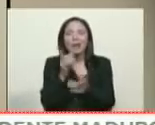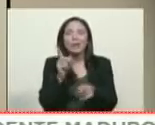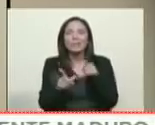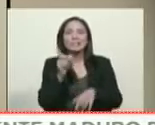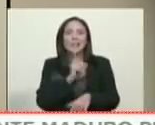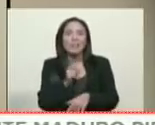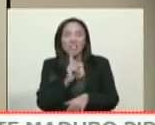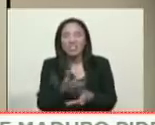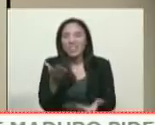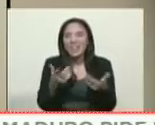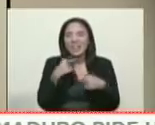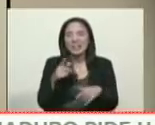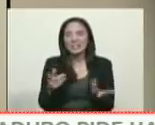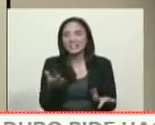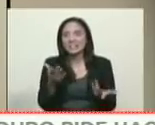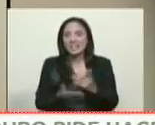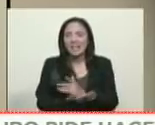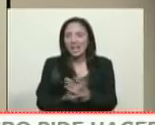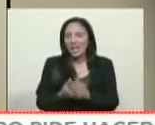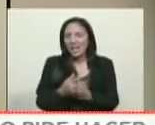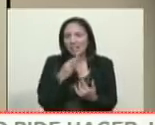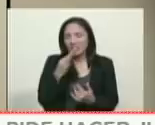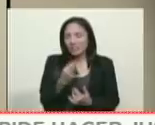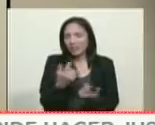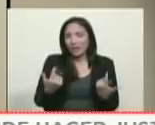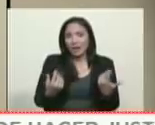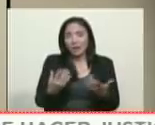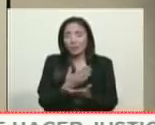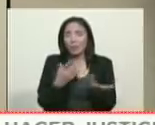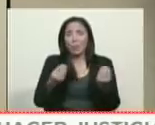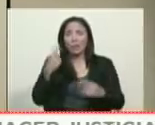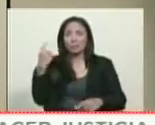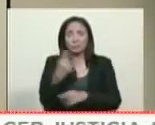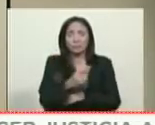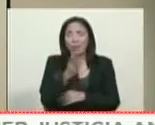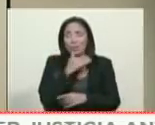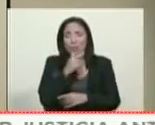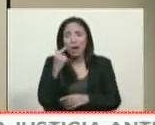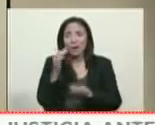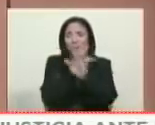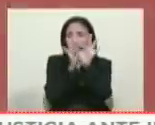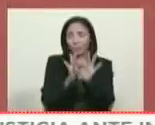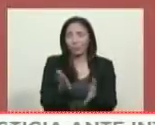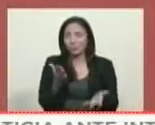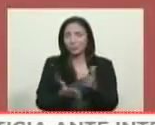Así que, lamentablemente, no hay voceros calificados del régimen, no hay.